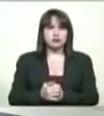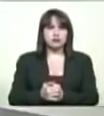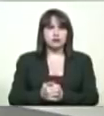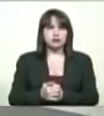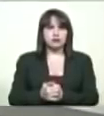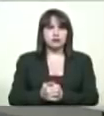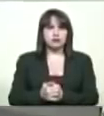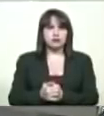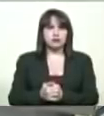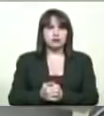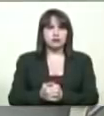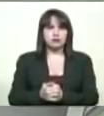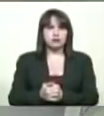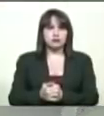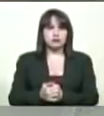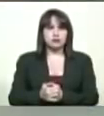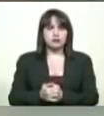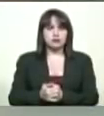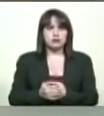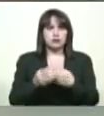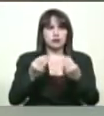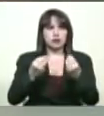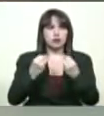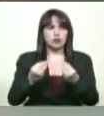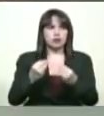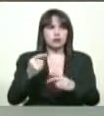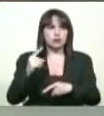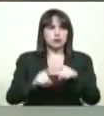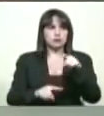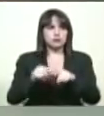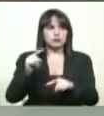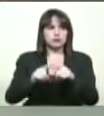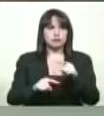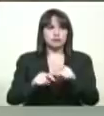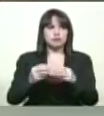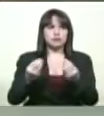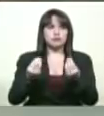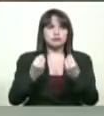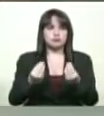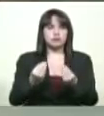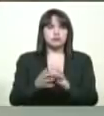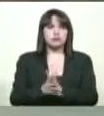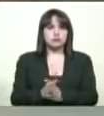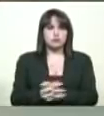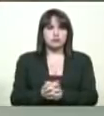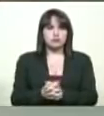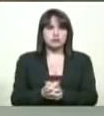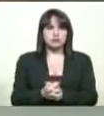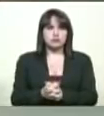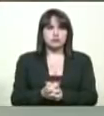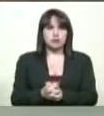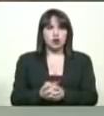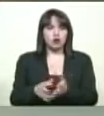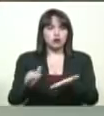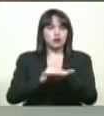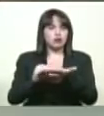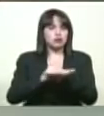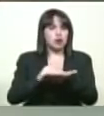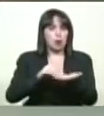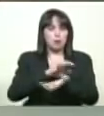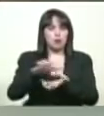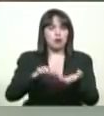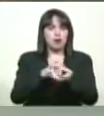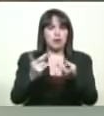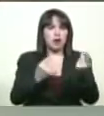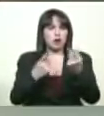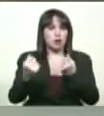y de prosperidad recuperar la economía vencer la